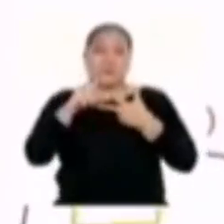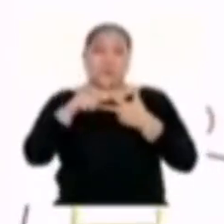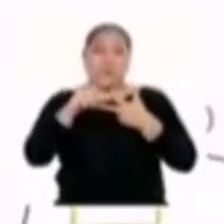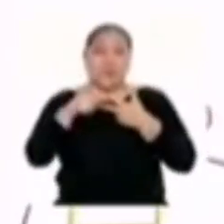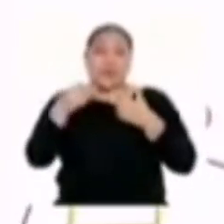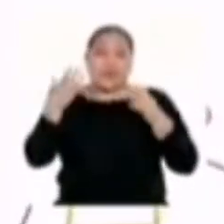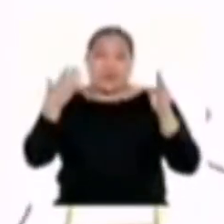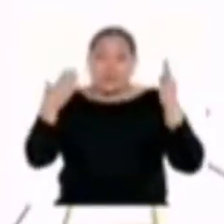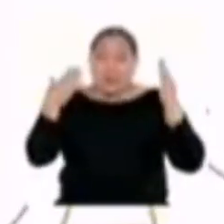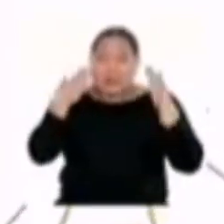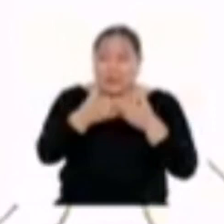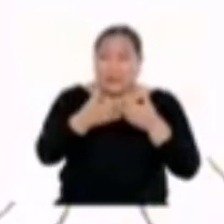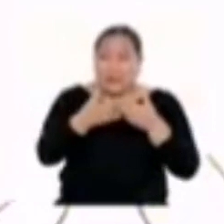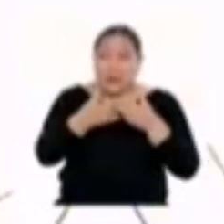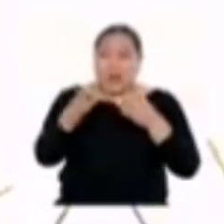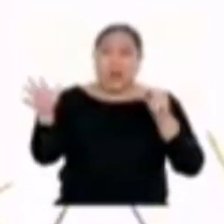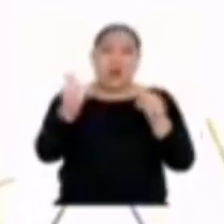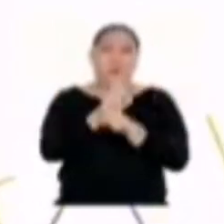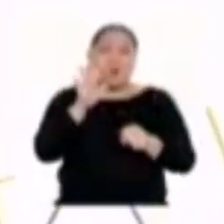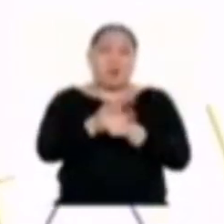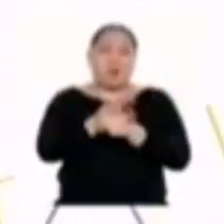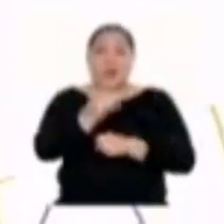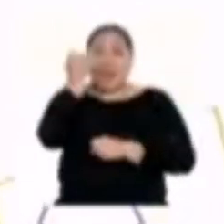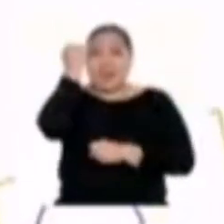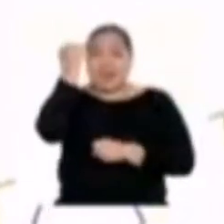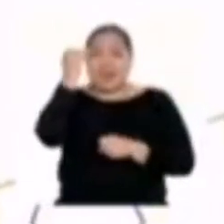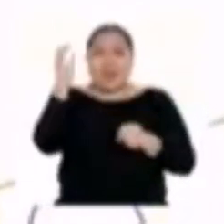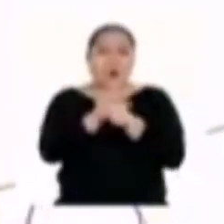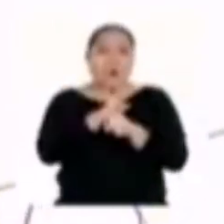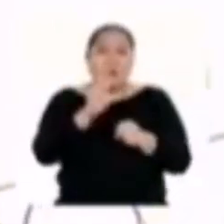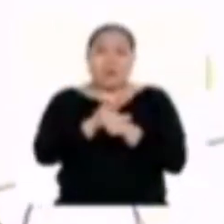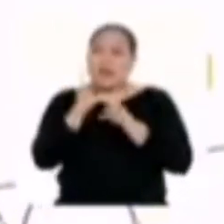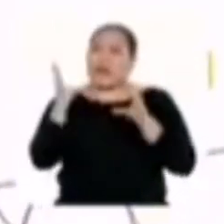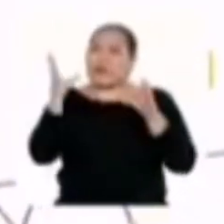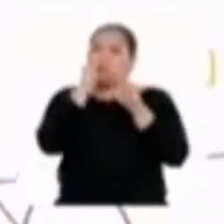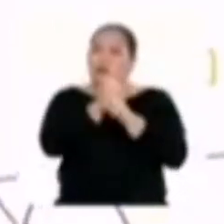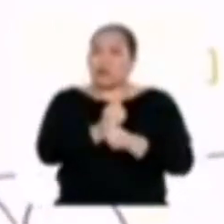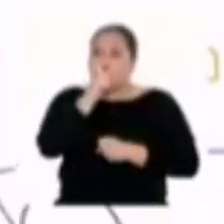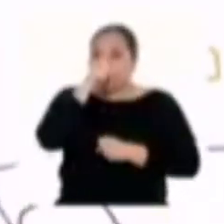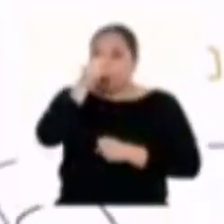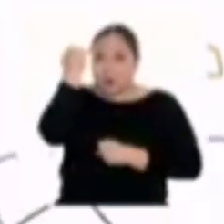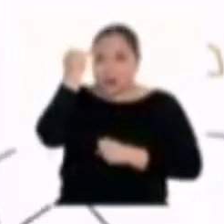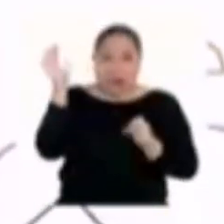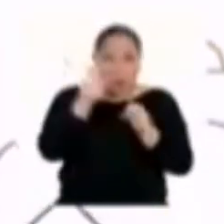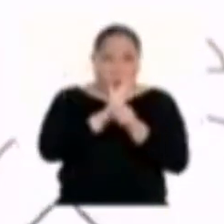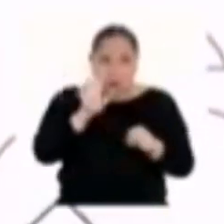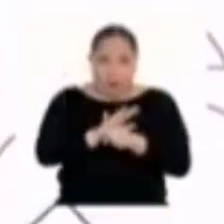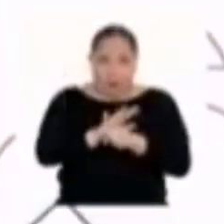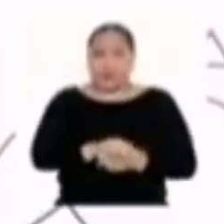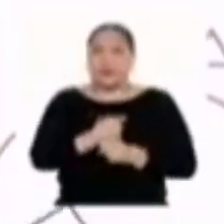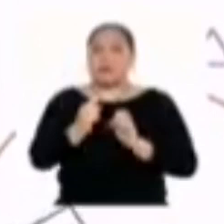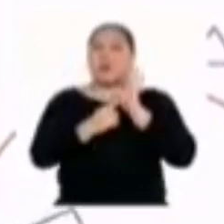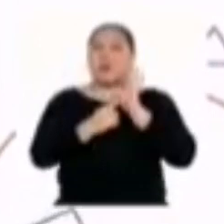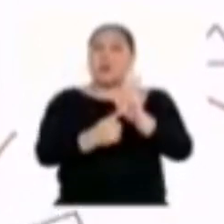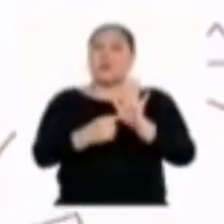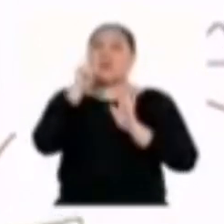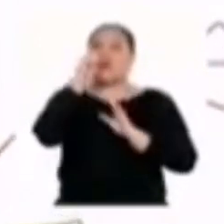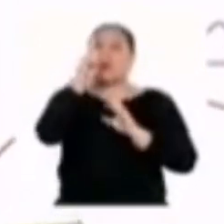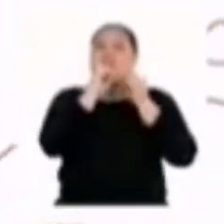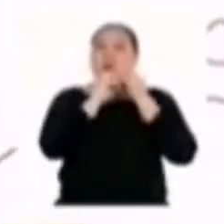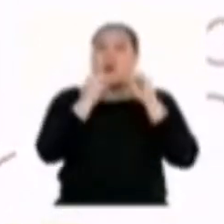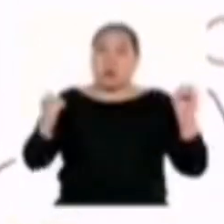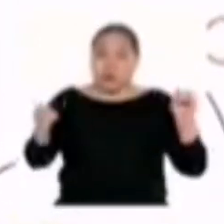sentido completo que resume lo que vas a presentar en tu texto. Por tanto, se expresa en una